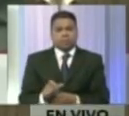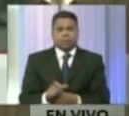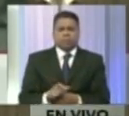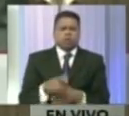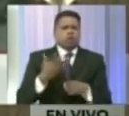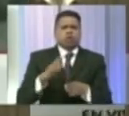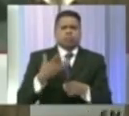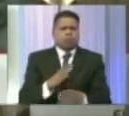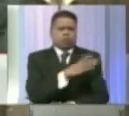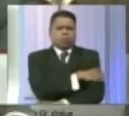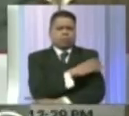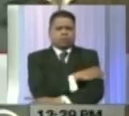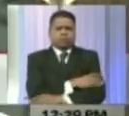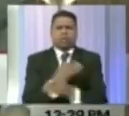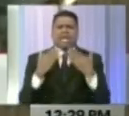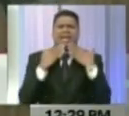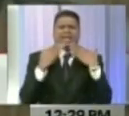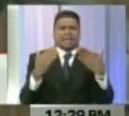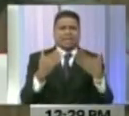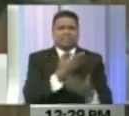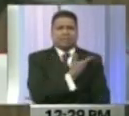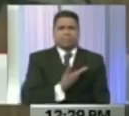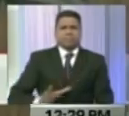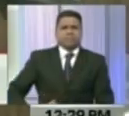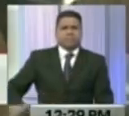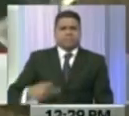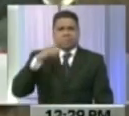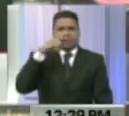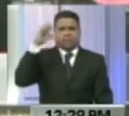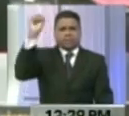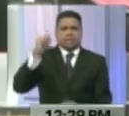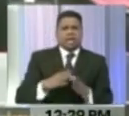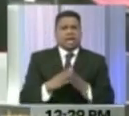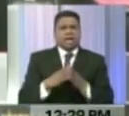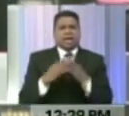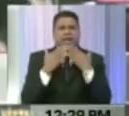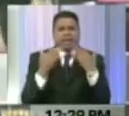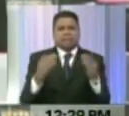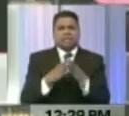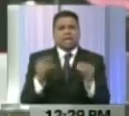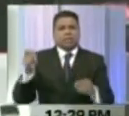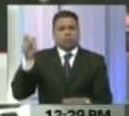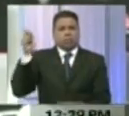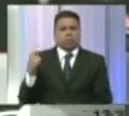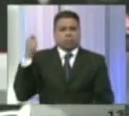país va a salir de la crisis. Muchas gracias, presidente. Muchas gracias, diputado.